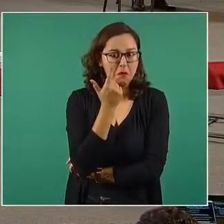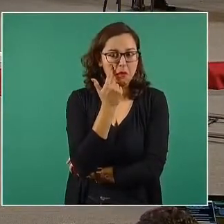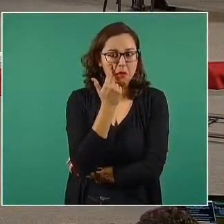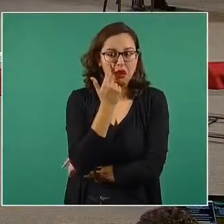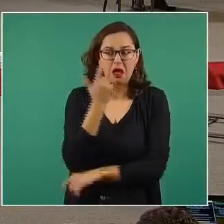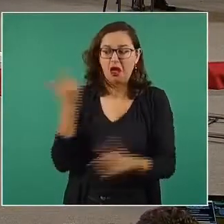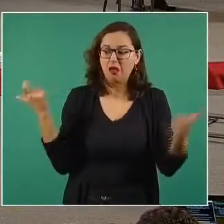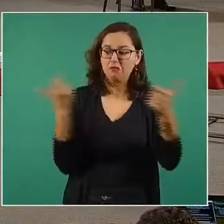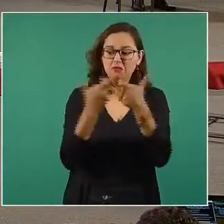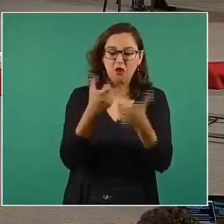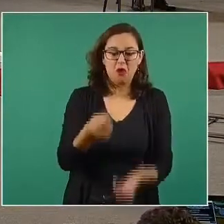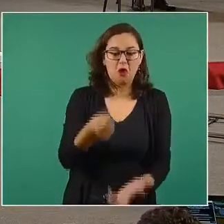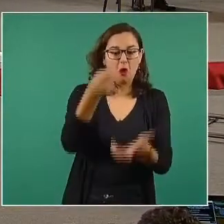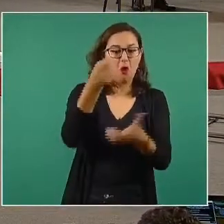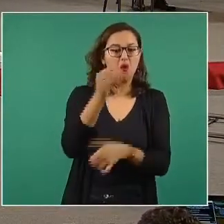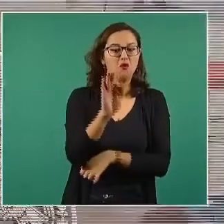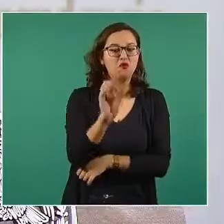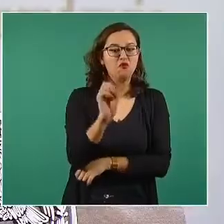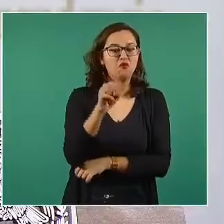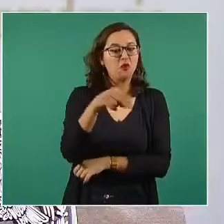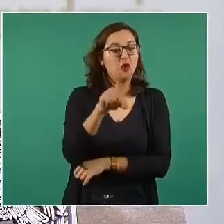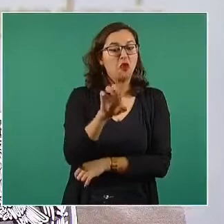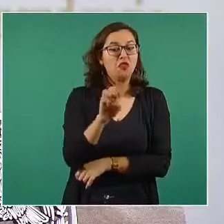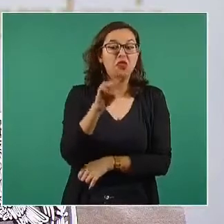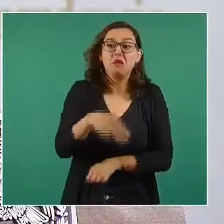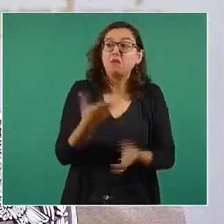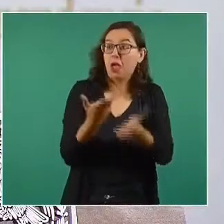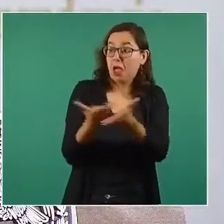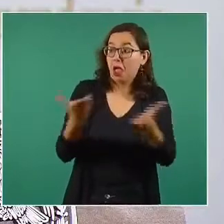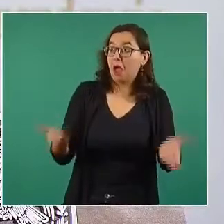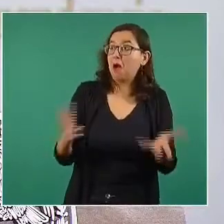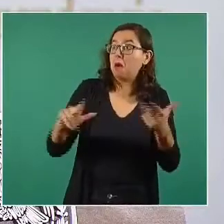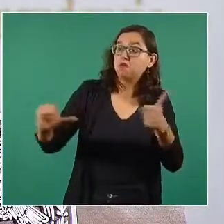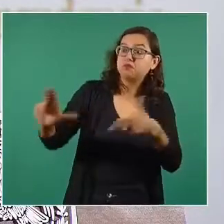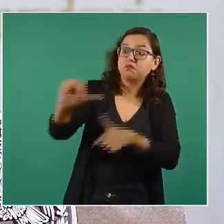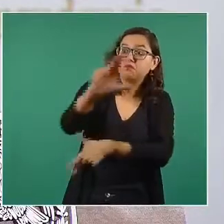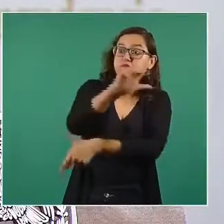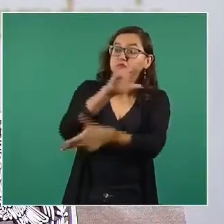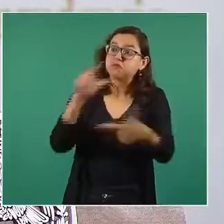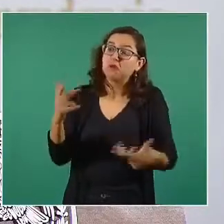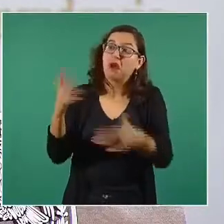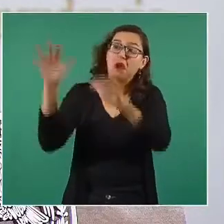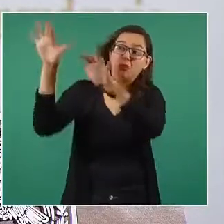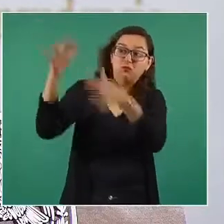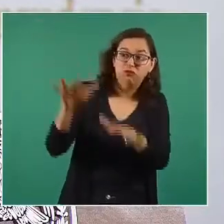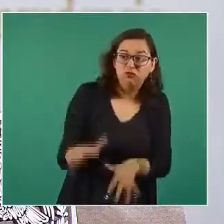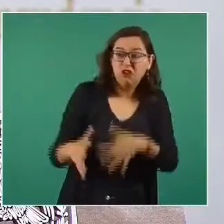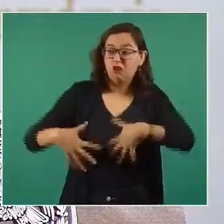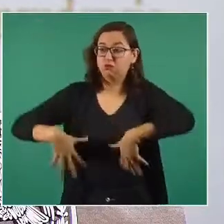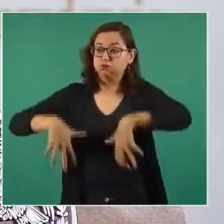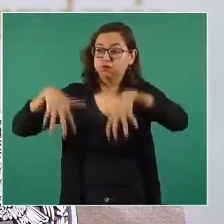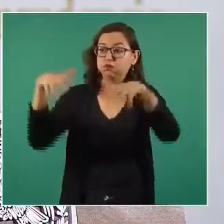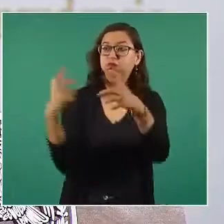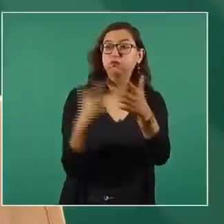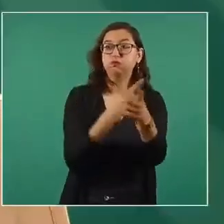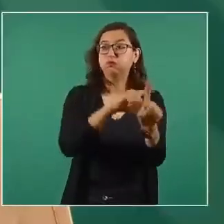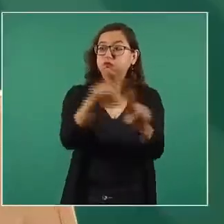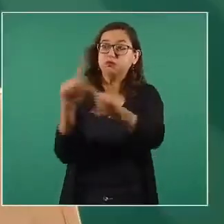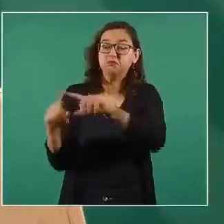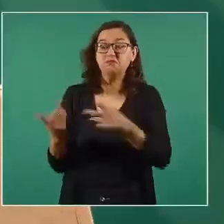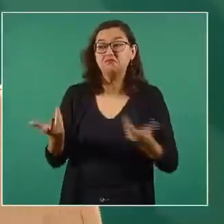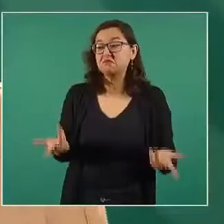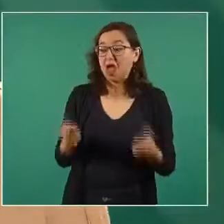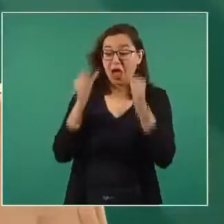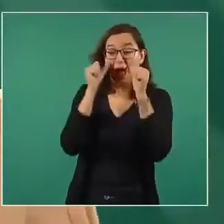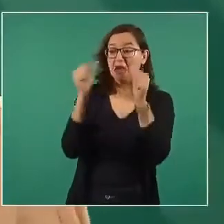por desaparecer el Fonden no atiende a los afectados de deslaves, inundaciones y otros desastres. Aquí